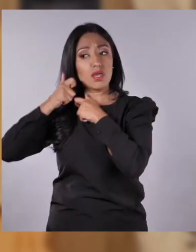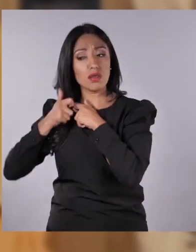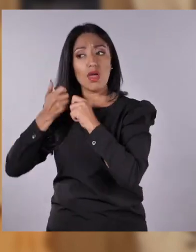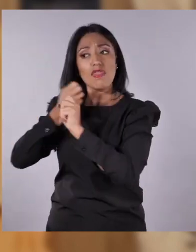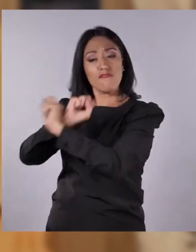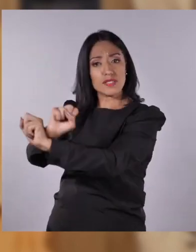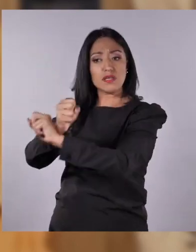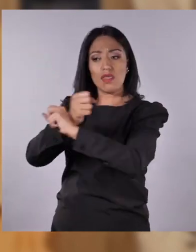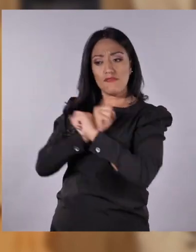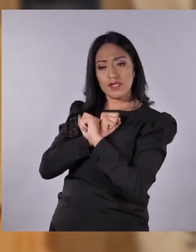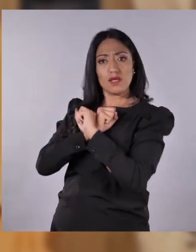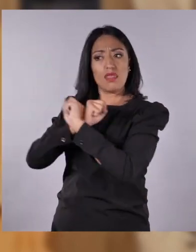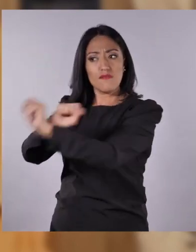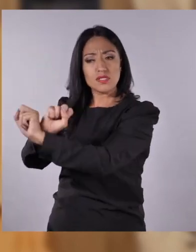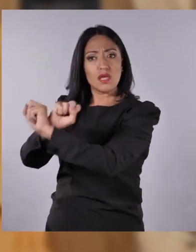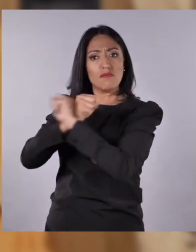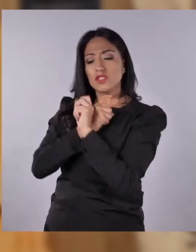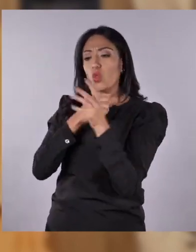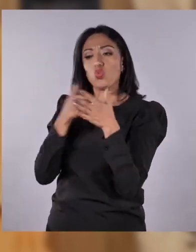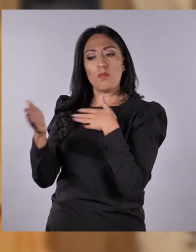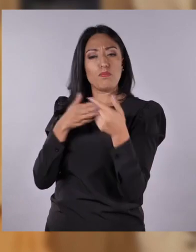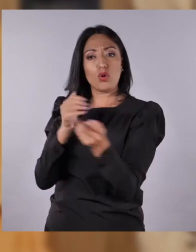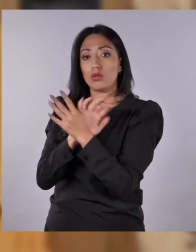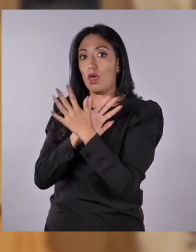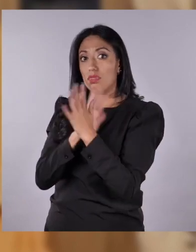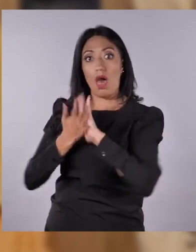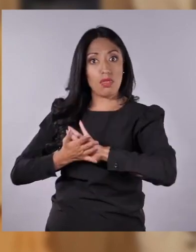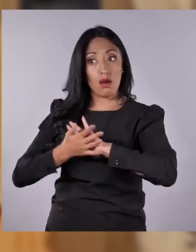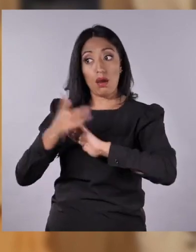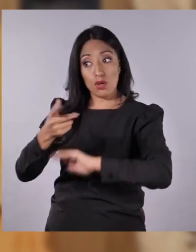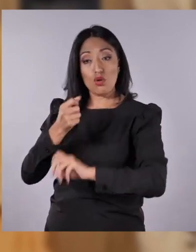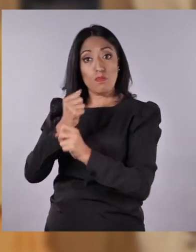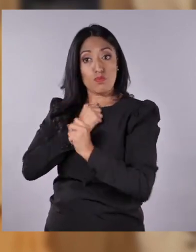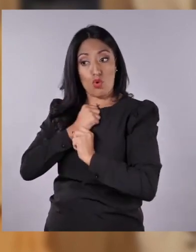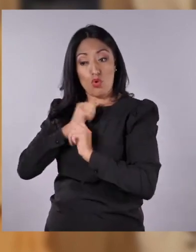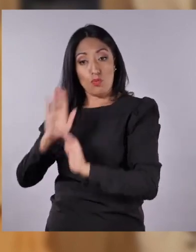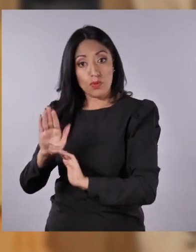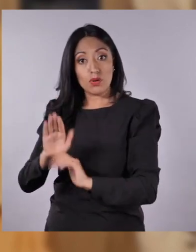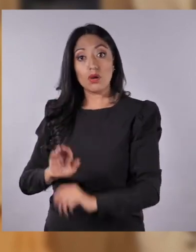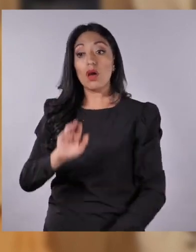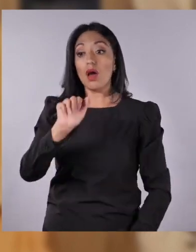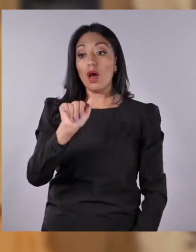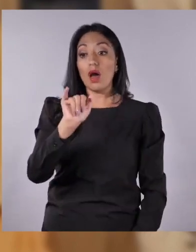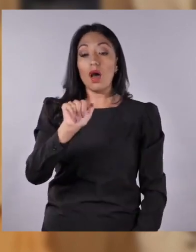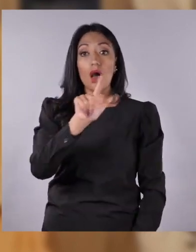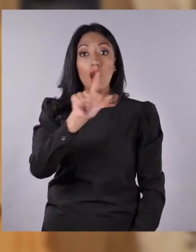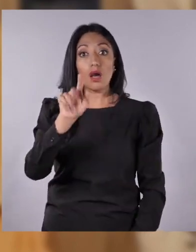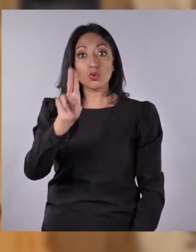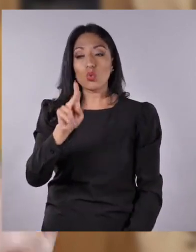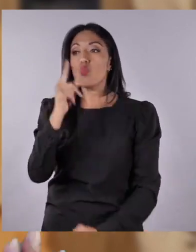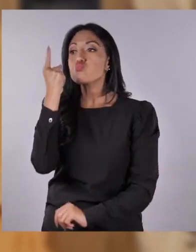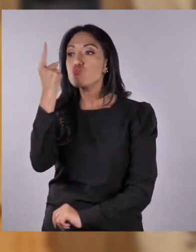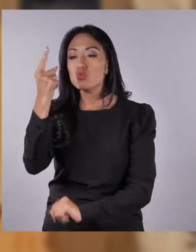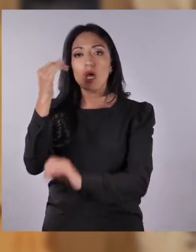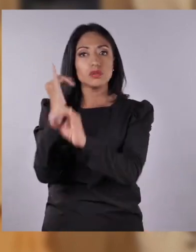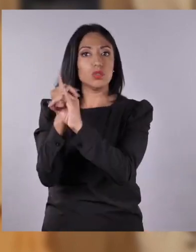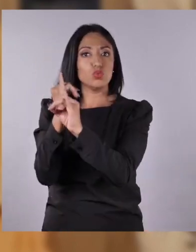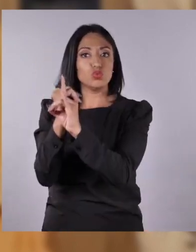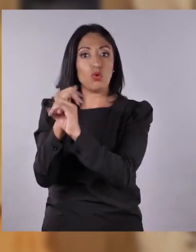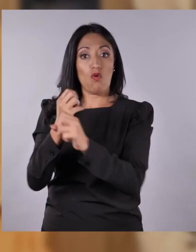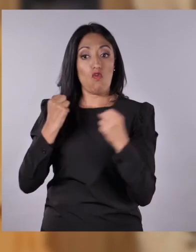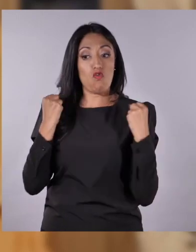se defienden mutuamente sin importar nada. Porque básicamente el Ayllu los transforma en una sola